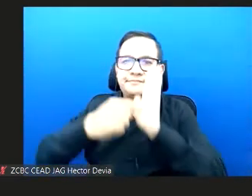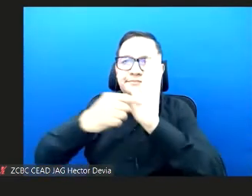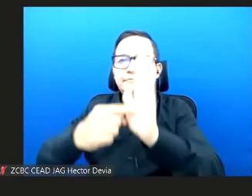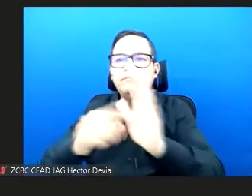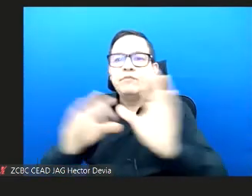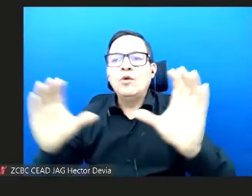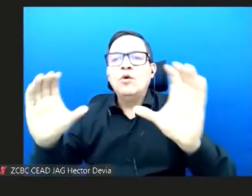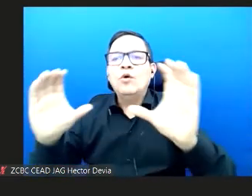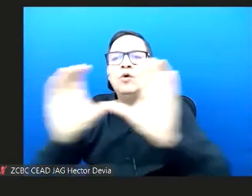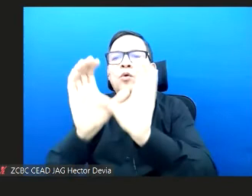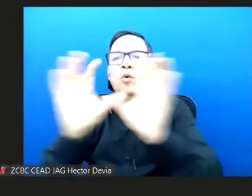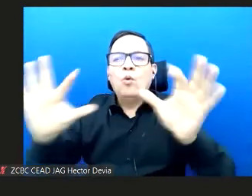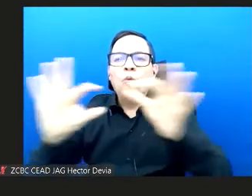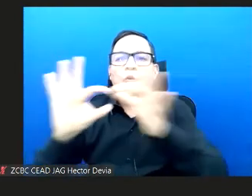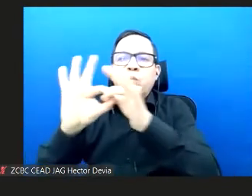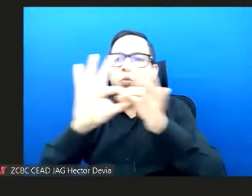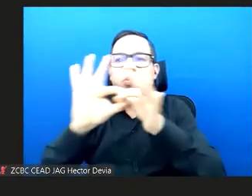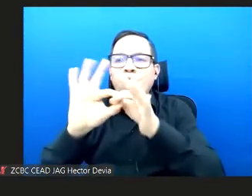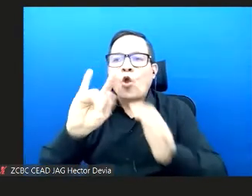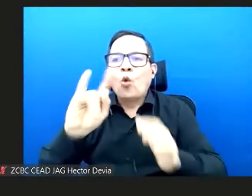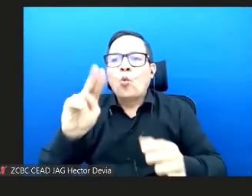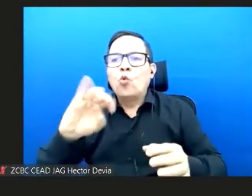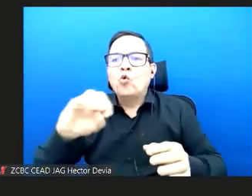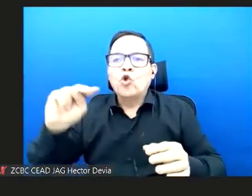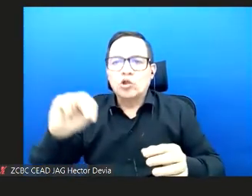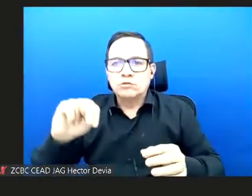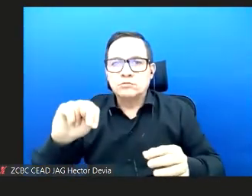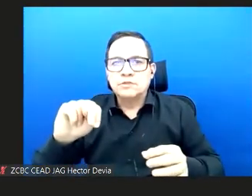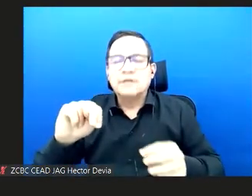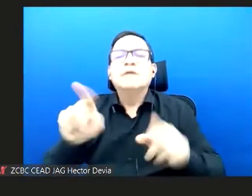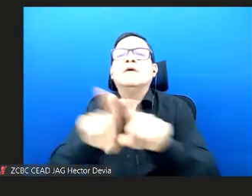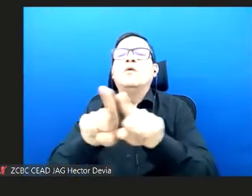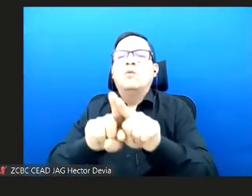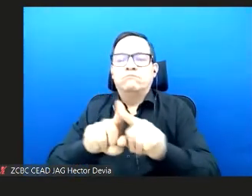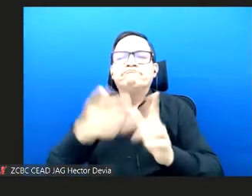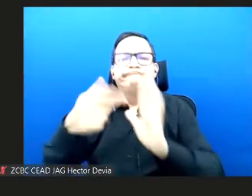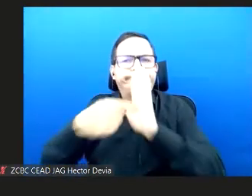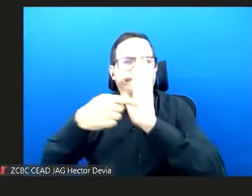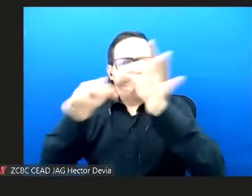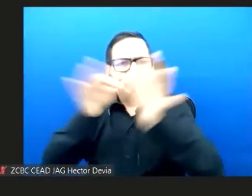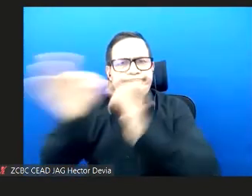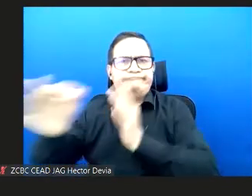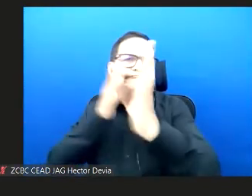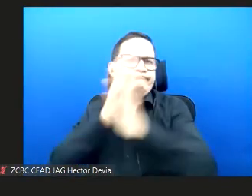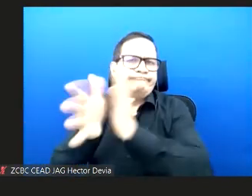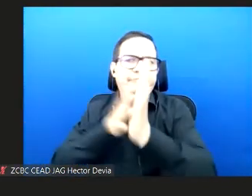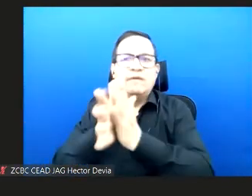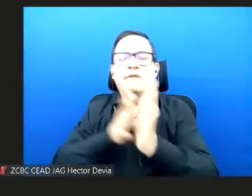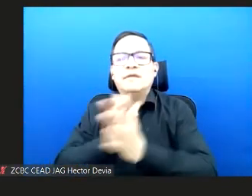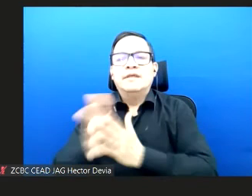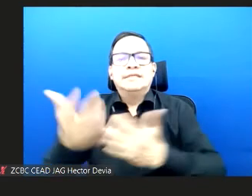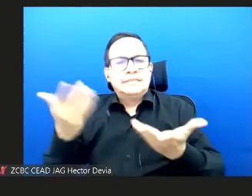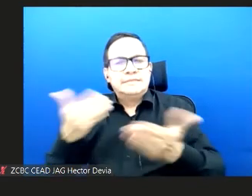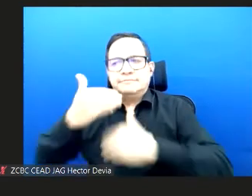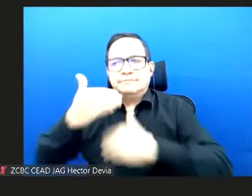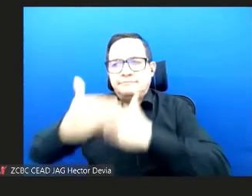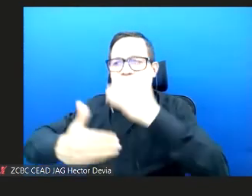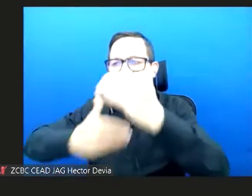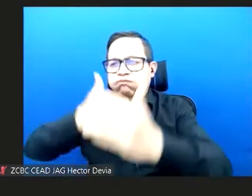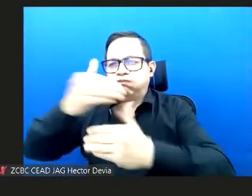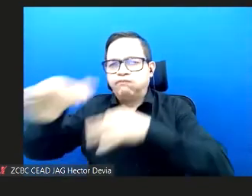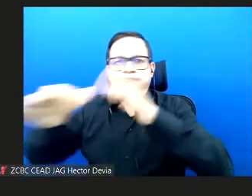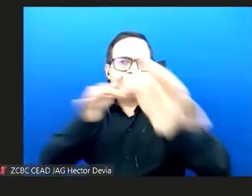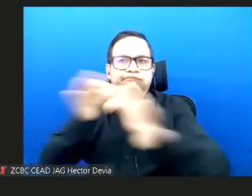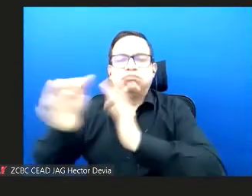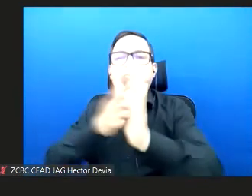entre conjuntos, ¿sí? Que era lo que estamos viendo ahorita rápidamente, pero pues aquí lo vamos a ver más detenidamente. La